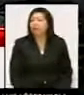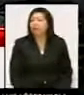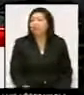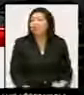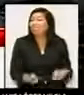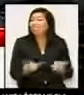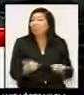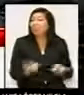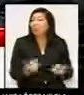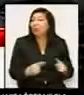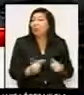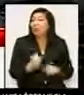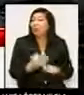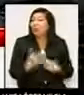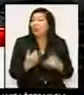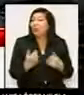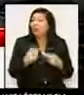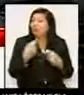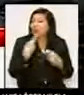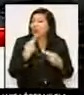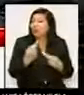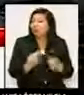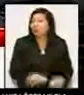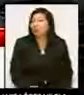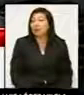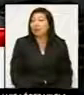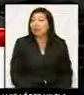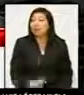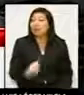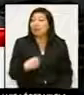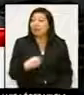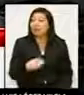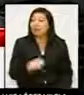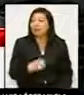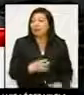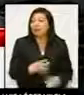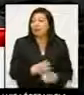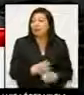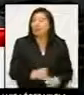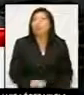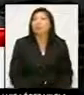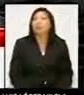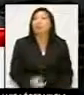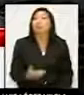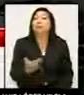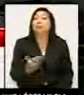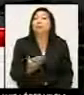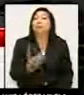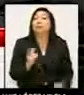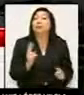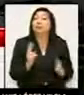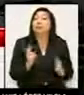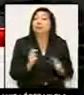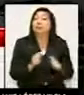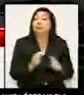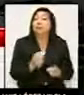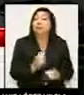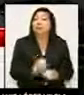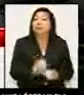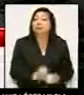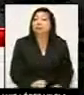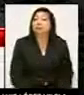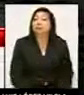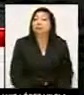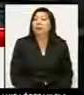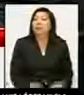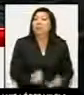eso de alguna forma tenemos que resolverlo, y por eso es que nosotros tomamos acción pidiendo un tema de una mesa de trabajo,